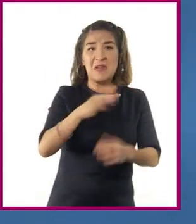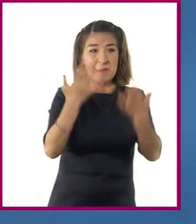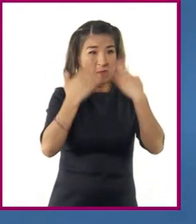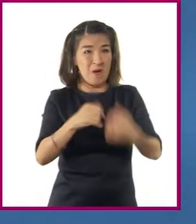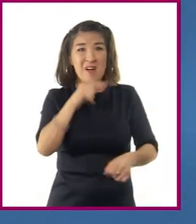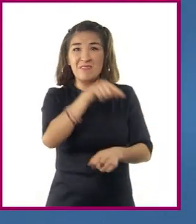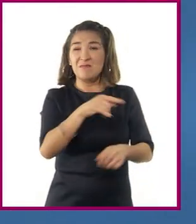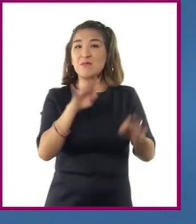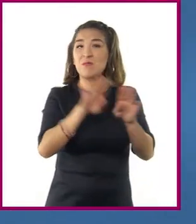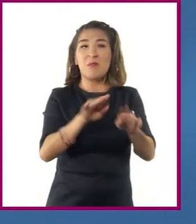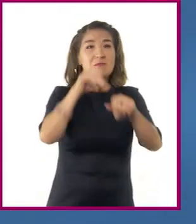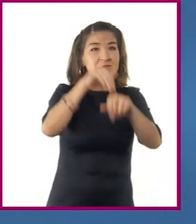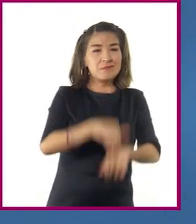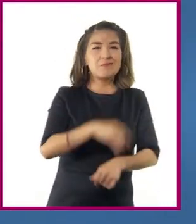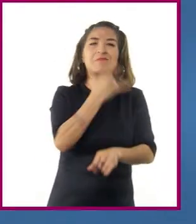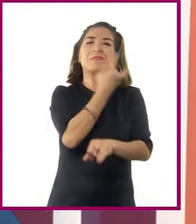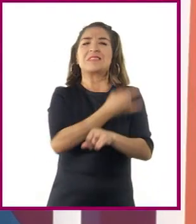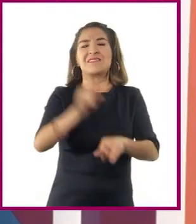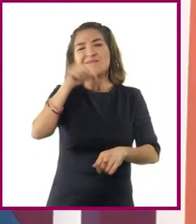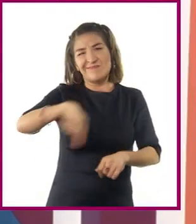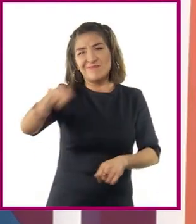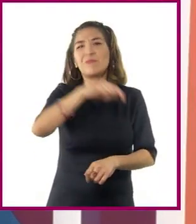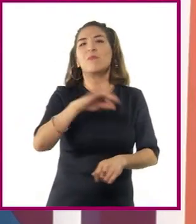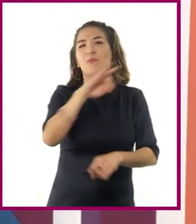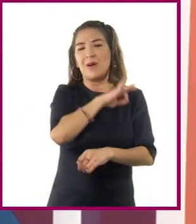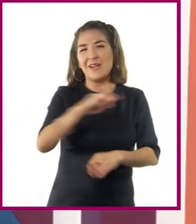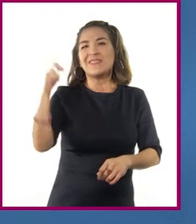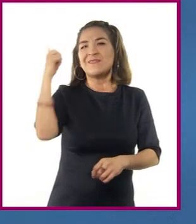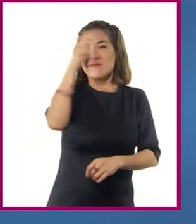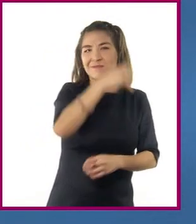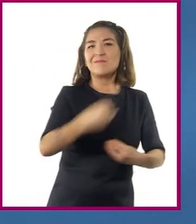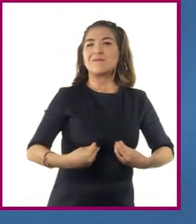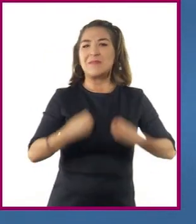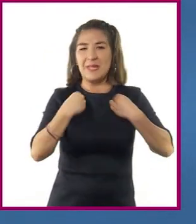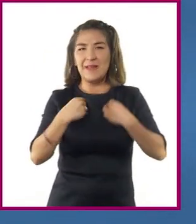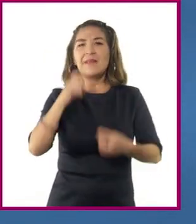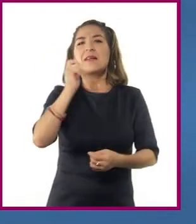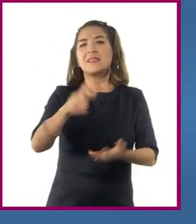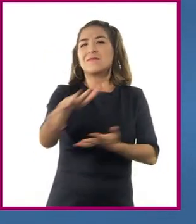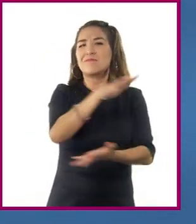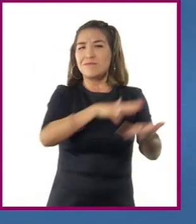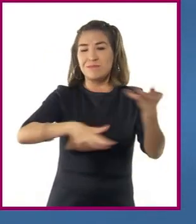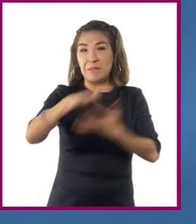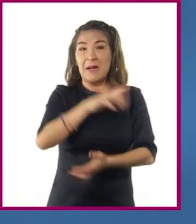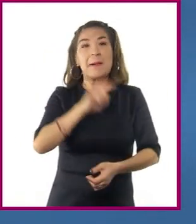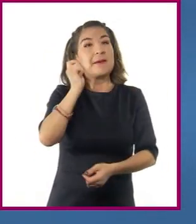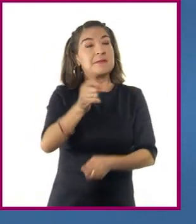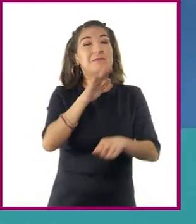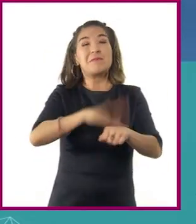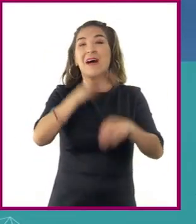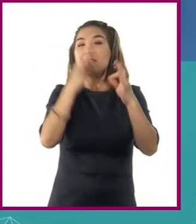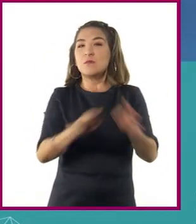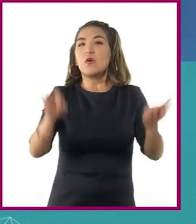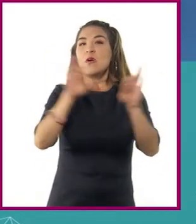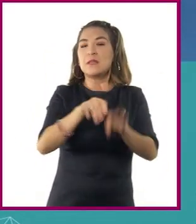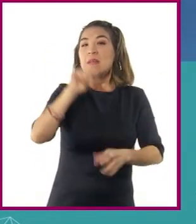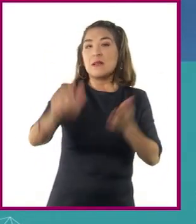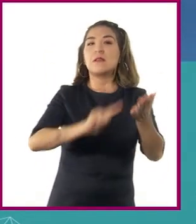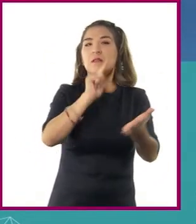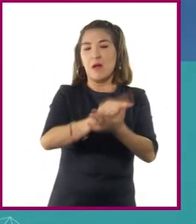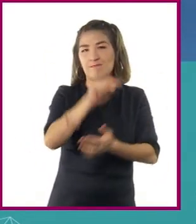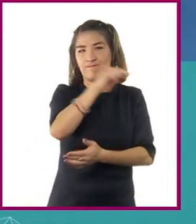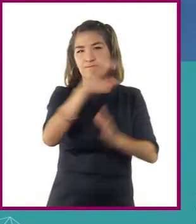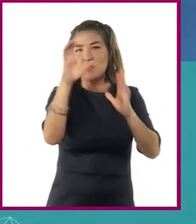en un enorme caos. Por eso, debemos recordar que la ley más importante que debemos respetar es la